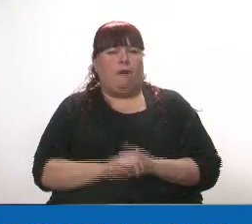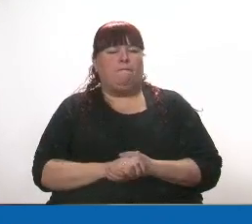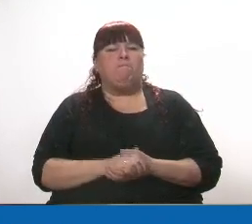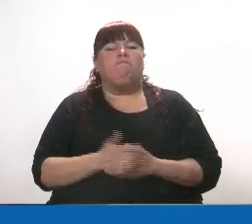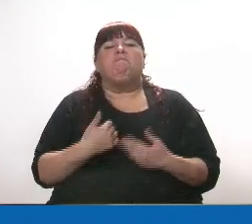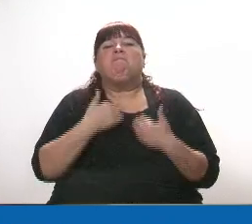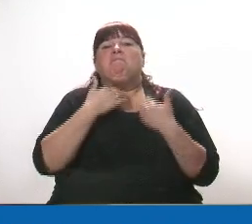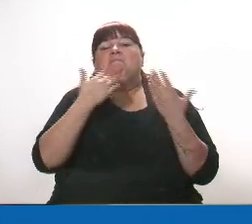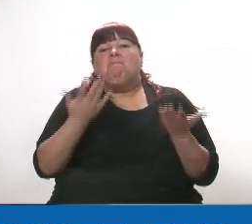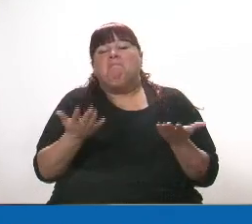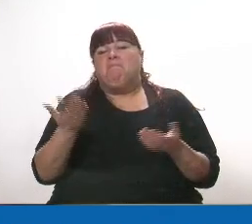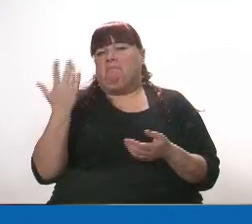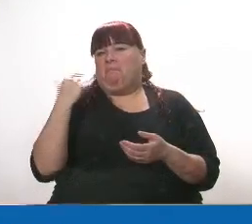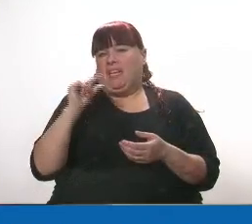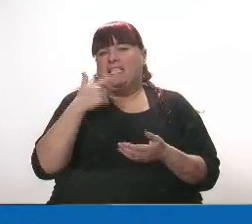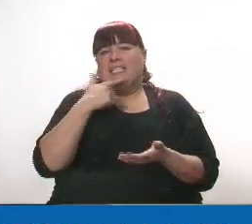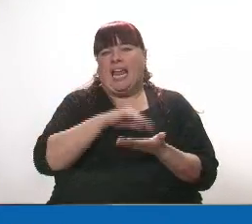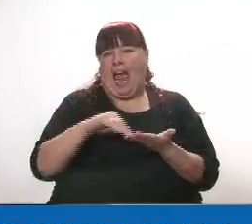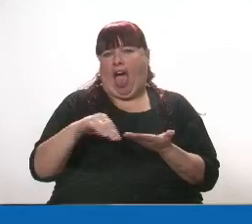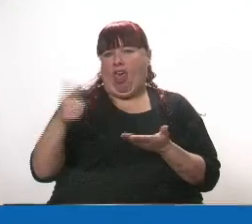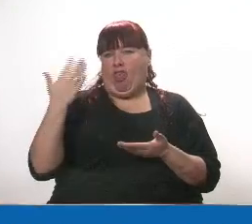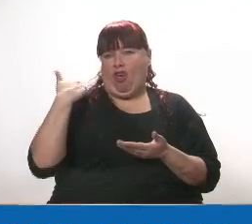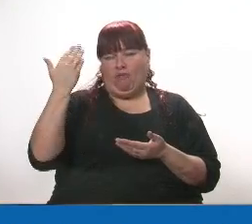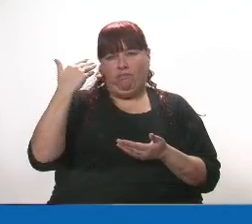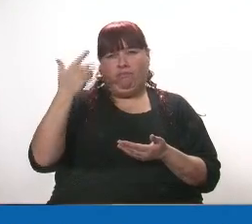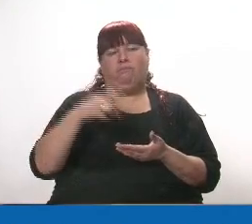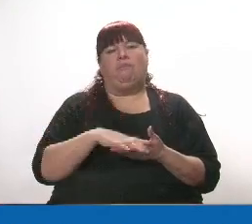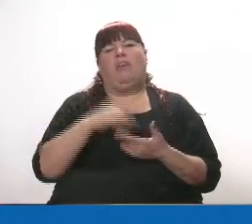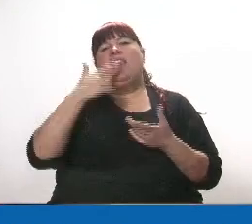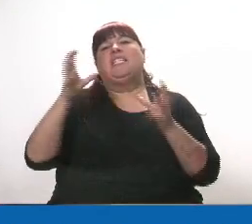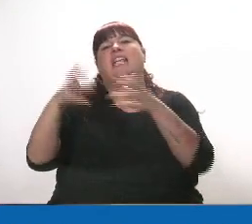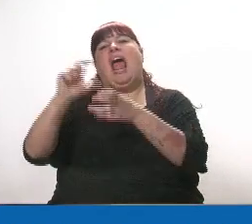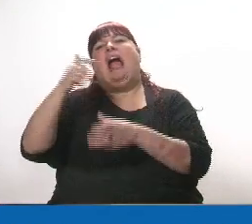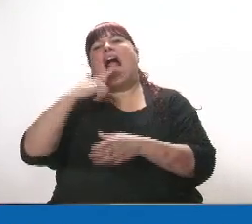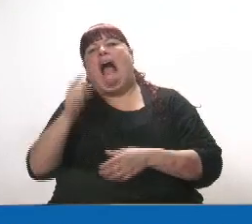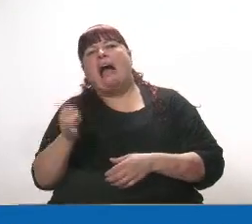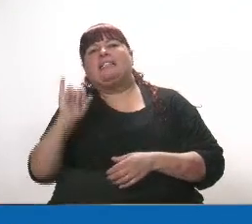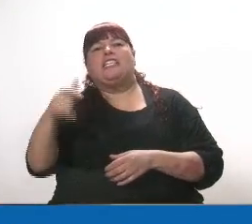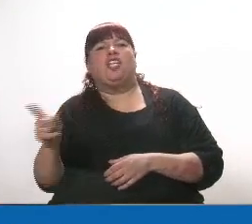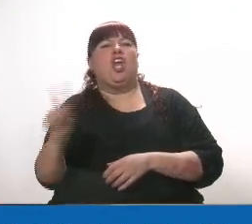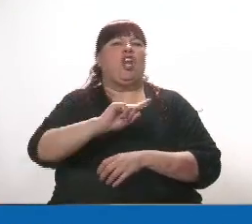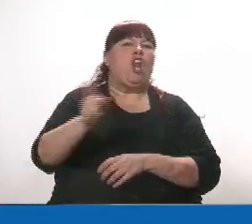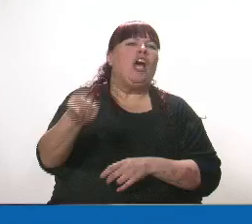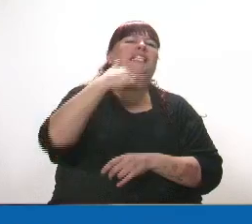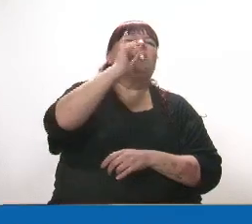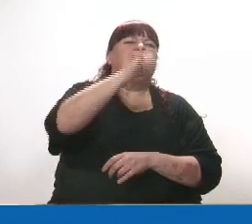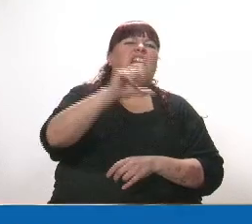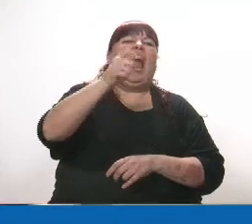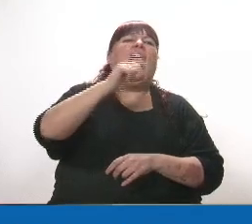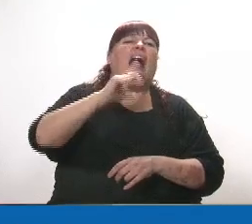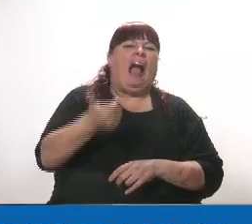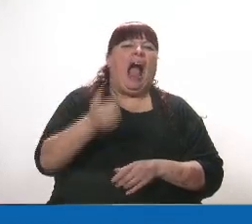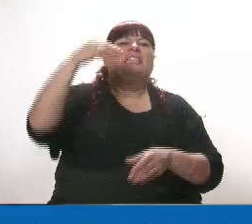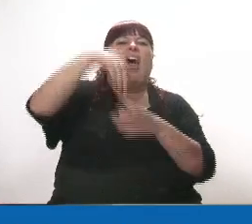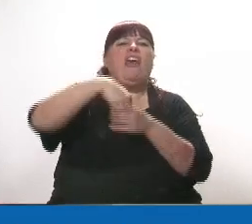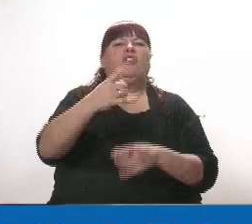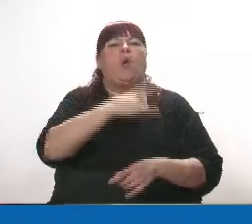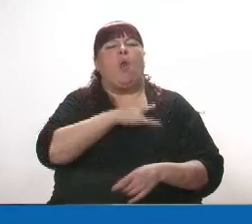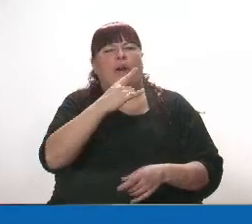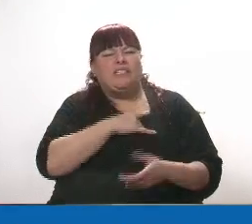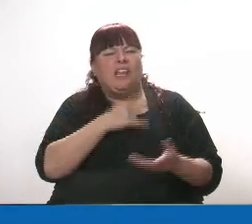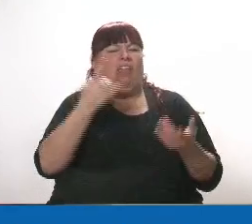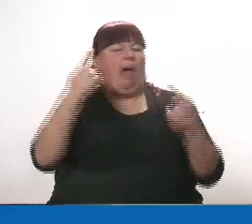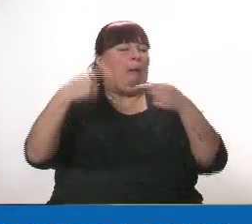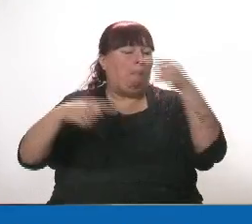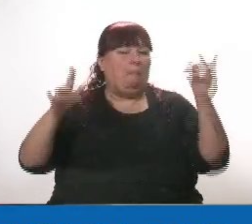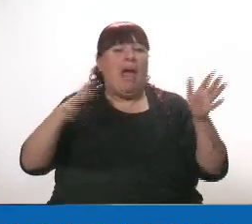yo no sé recién el senador decía que si son castas que si no son castas otros decían que sí que la casta está en las universidades